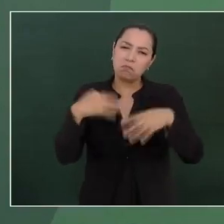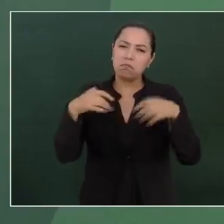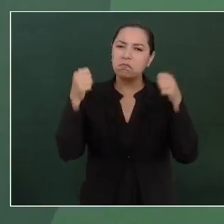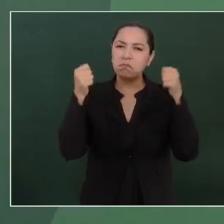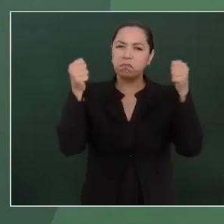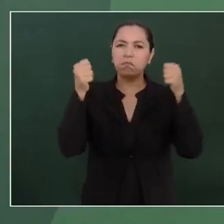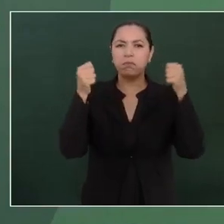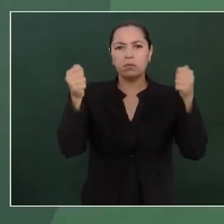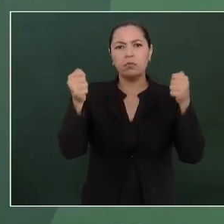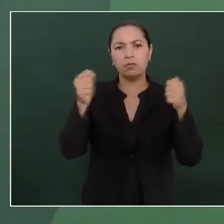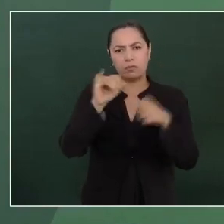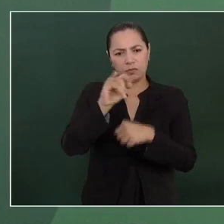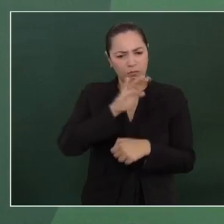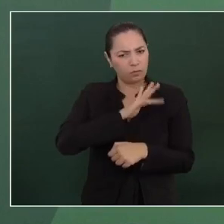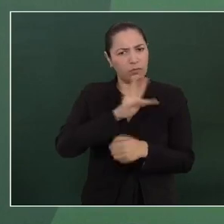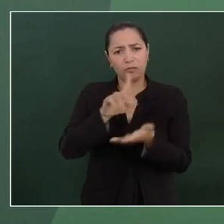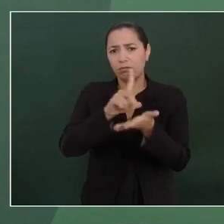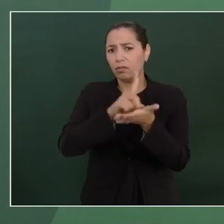porque es un derecho,